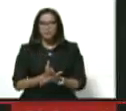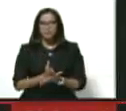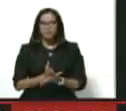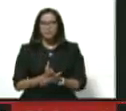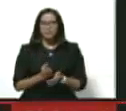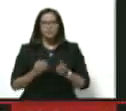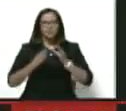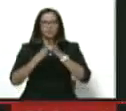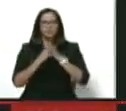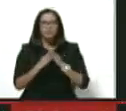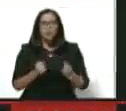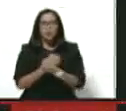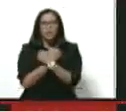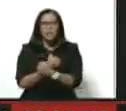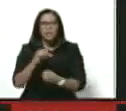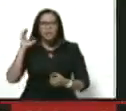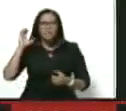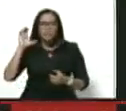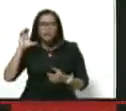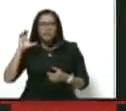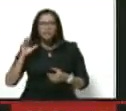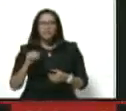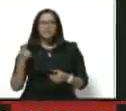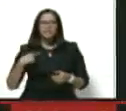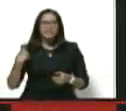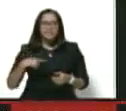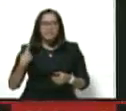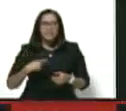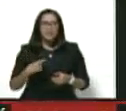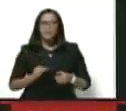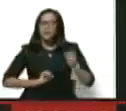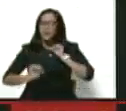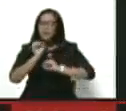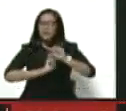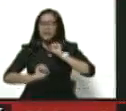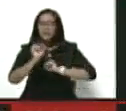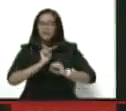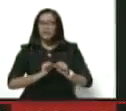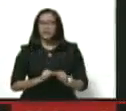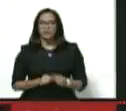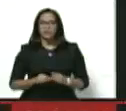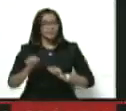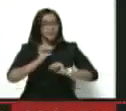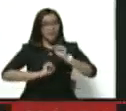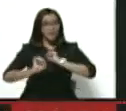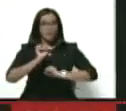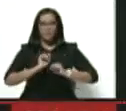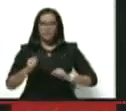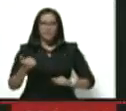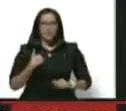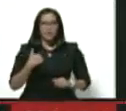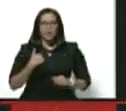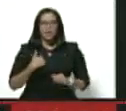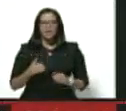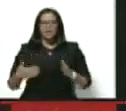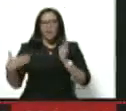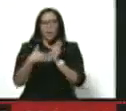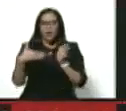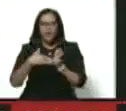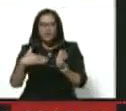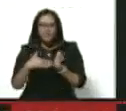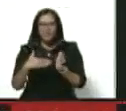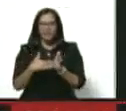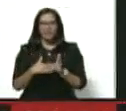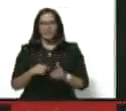Todos los que amamos este país tenemos que defenderla, defender nuestra tierra de los ataques, de las